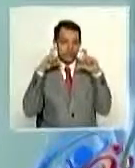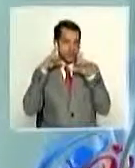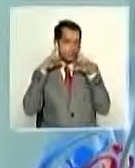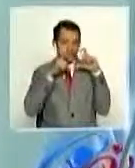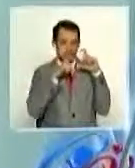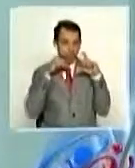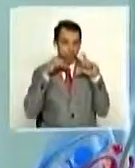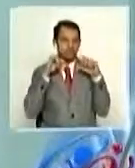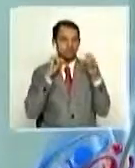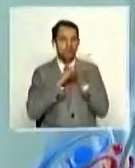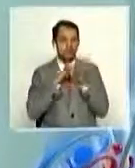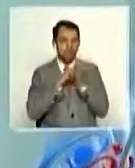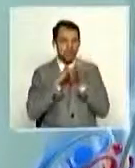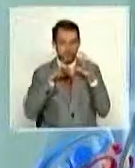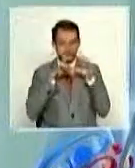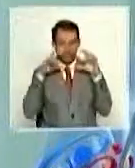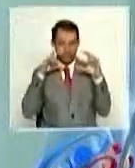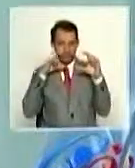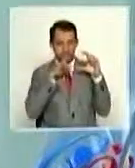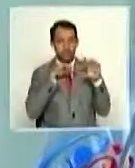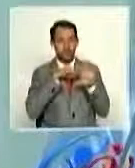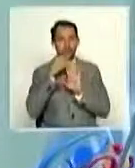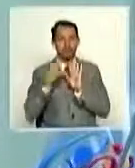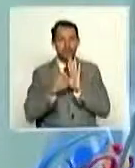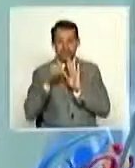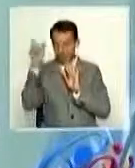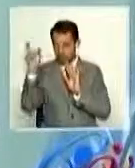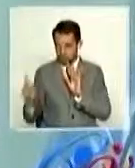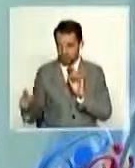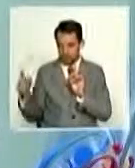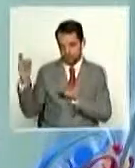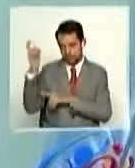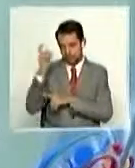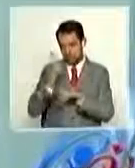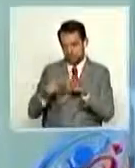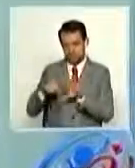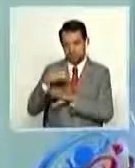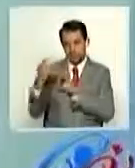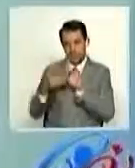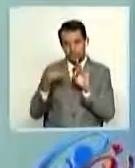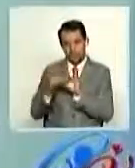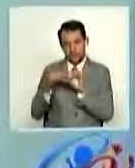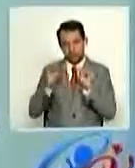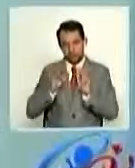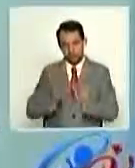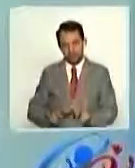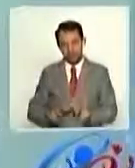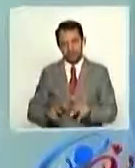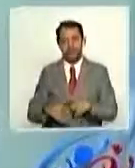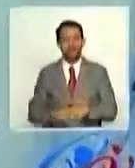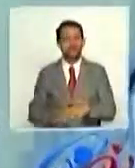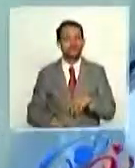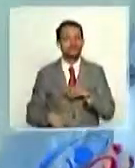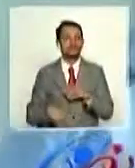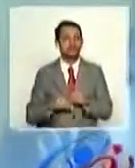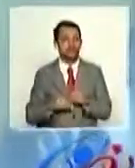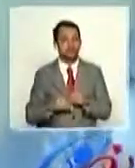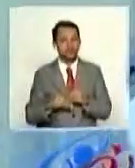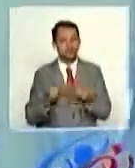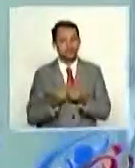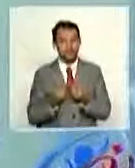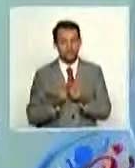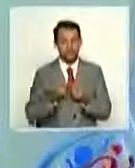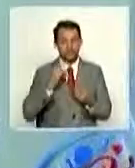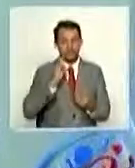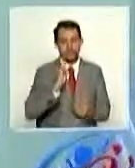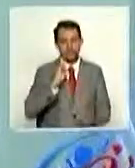un examen integral del paciente y pensar en lo que llamamos medicina holística. UDM se ha convertido en una institución